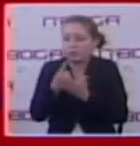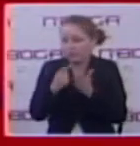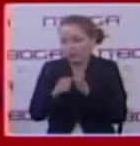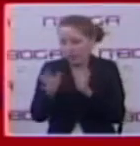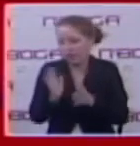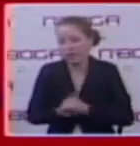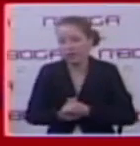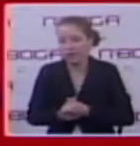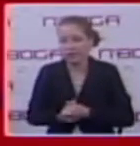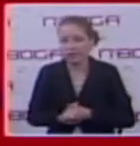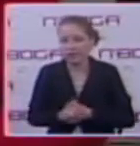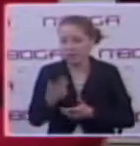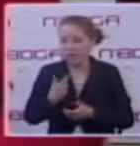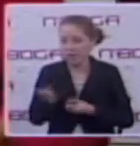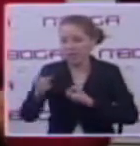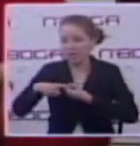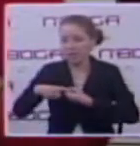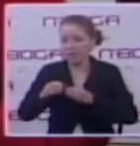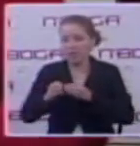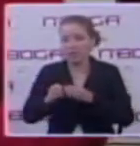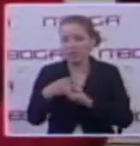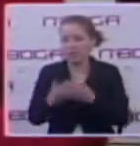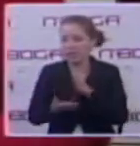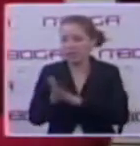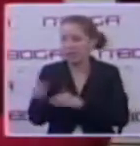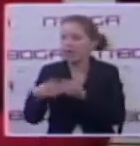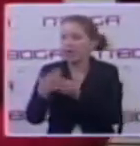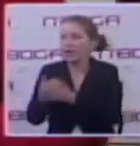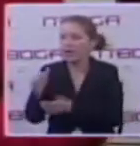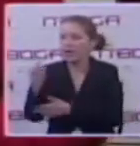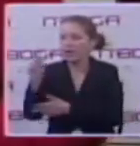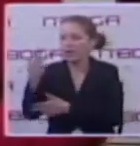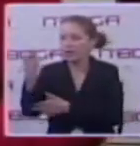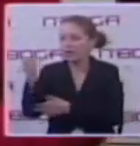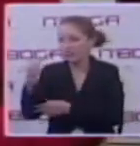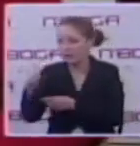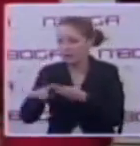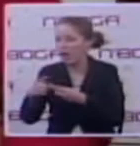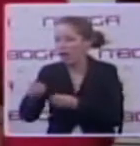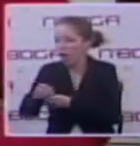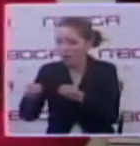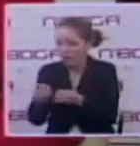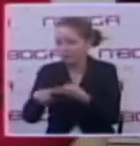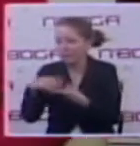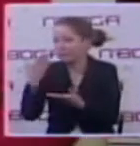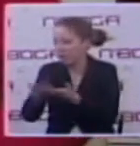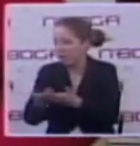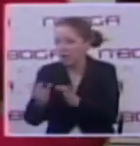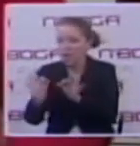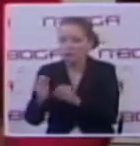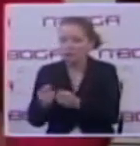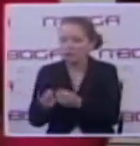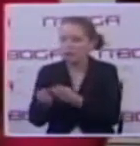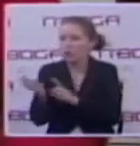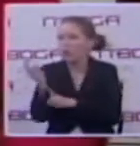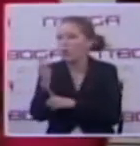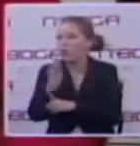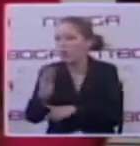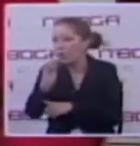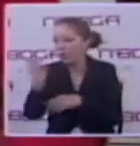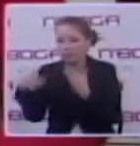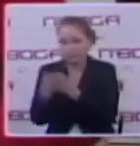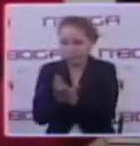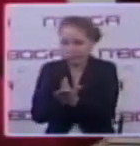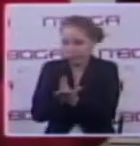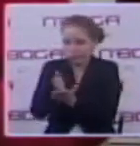decir, para el registro sanitario hay que ir al ARSA, hay que llenar tal formulario en tal oficina o en la página web, todo el